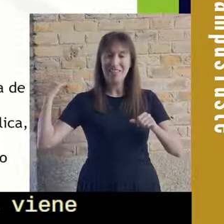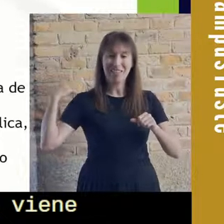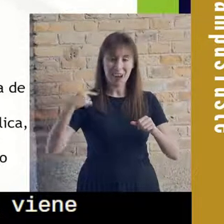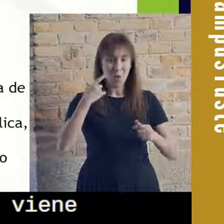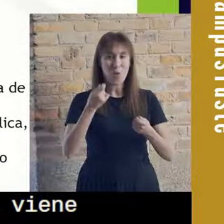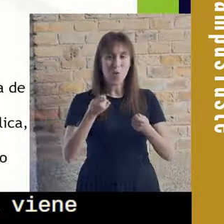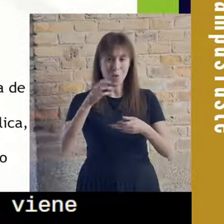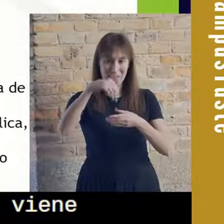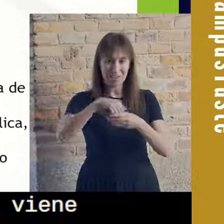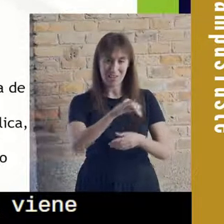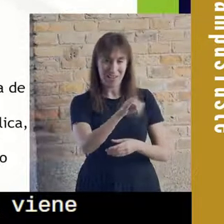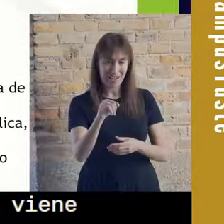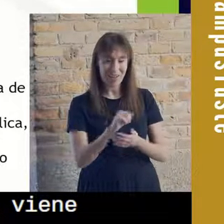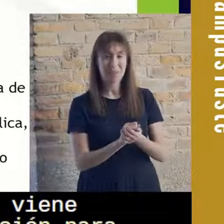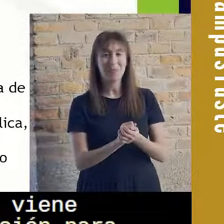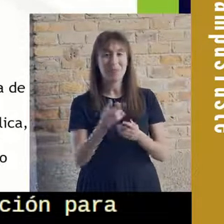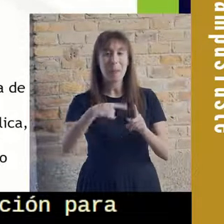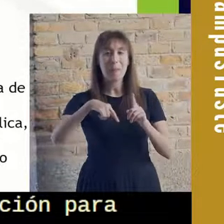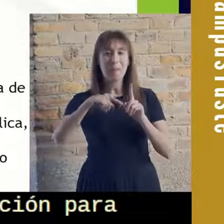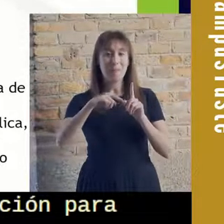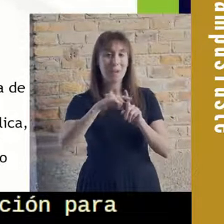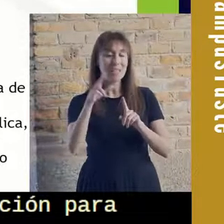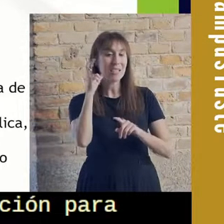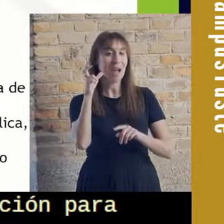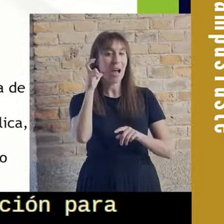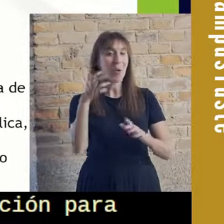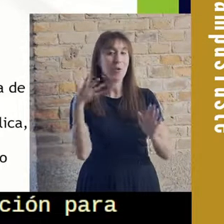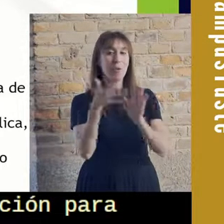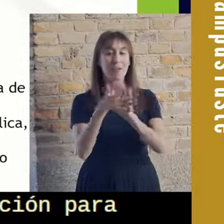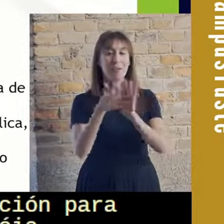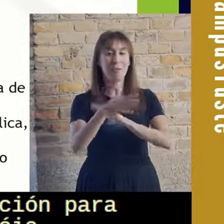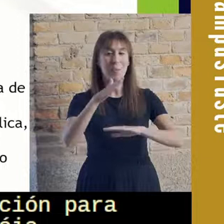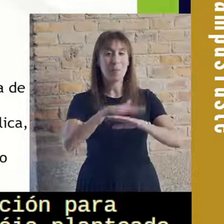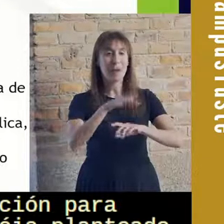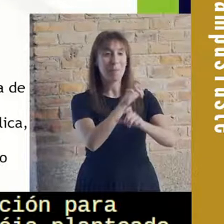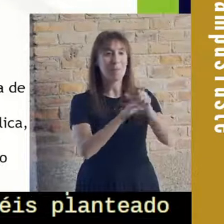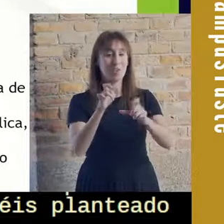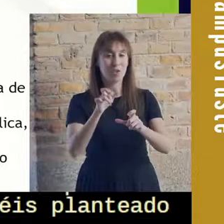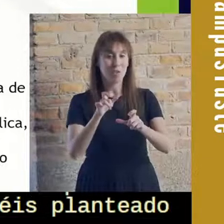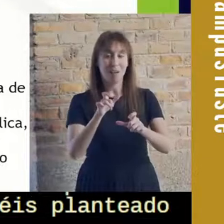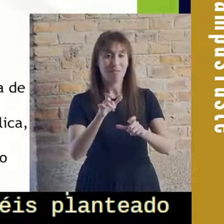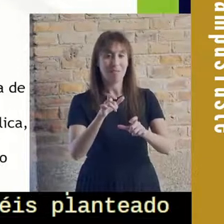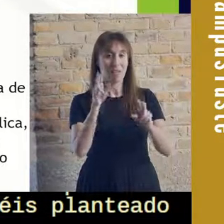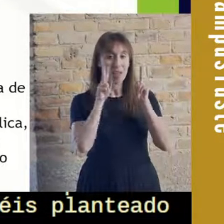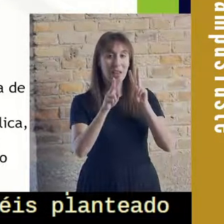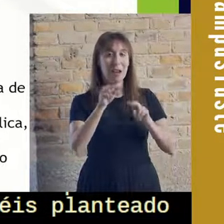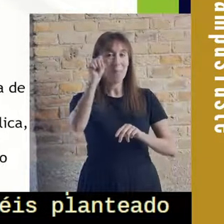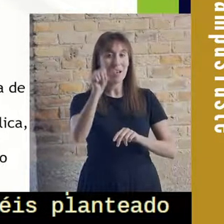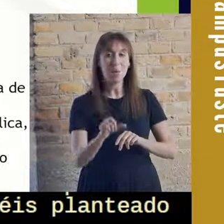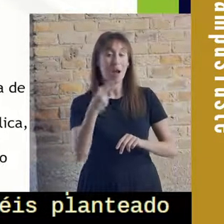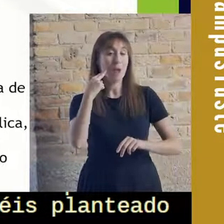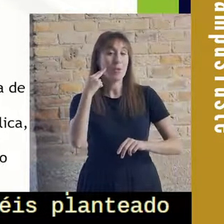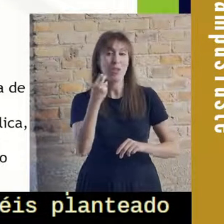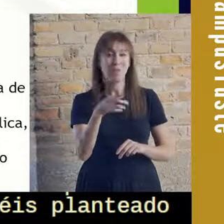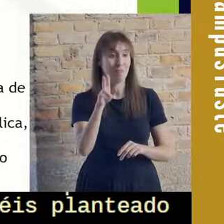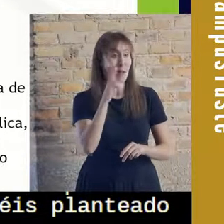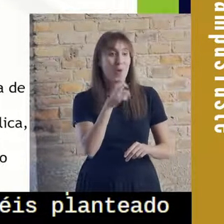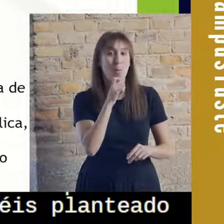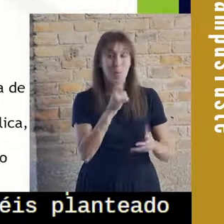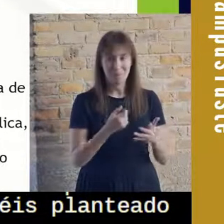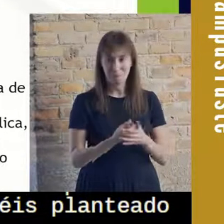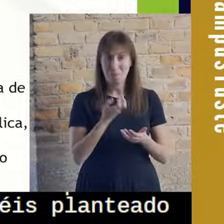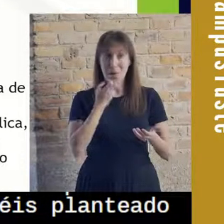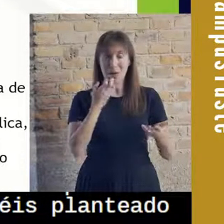leí la audiodescripción para personas con discapacidad visual no sé si os habéis planteado Cómo ve una persona ciega una película de terror